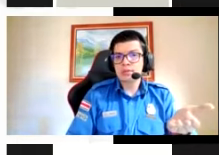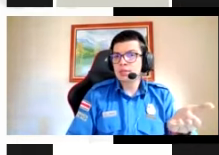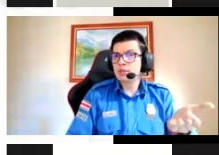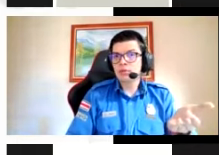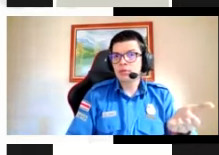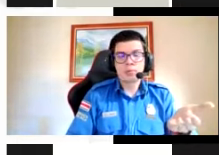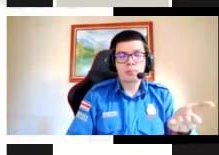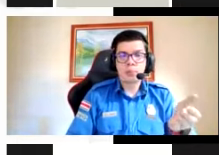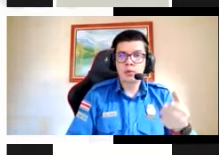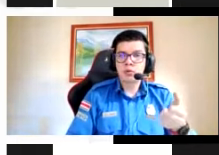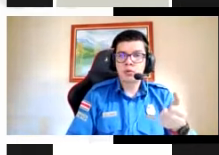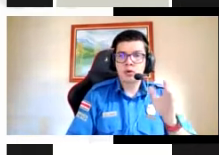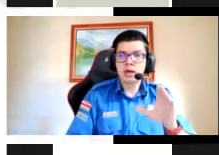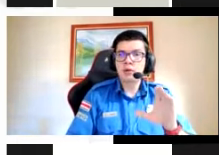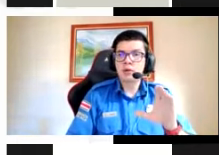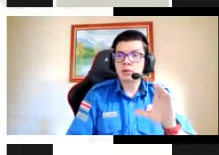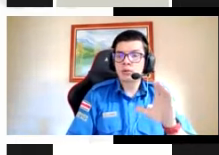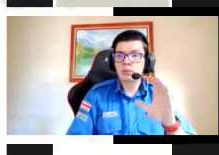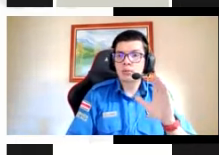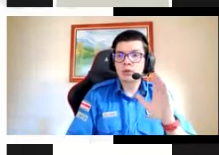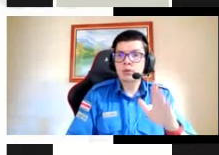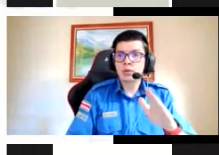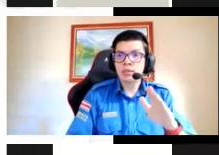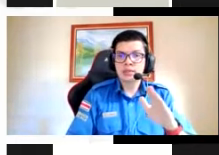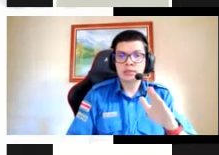un incendio, ¿puedo controlarlo?